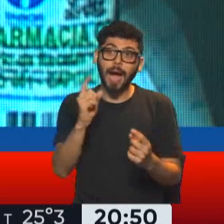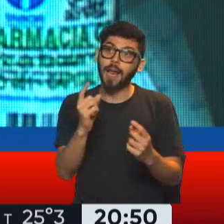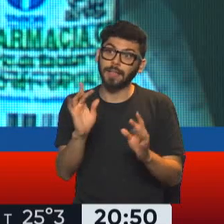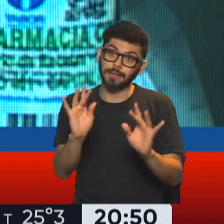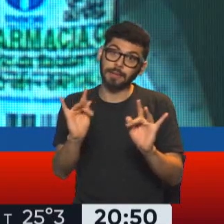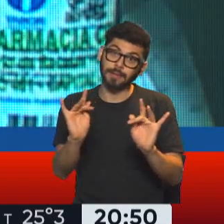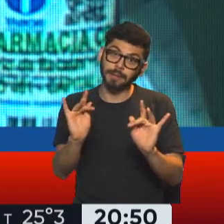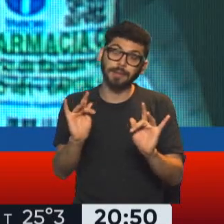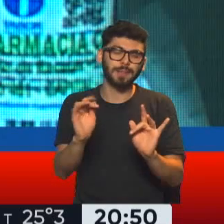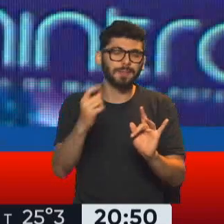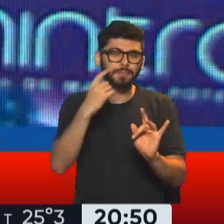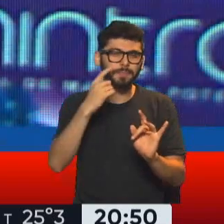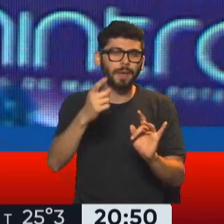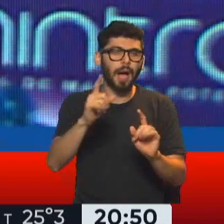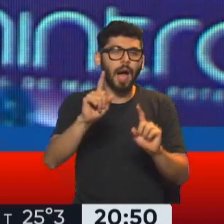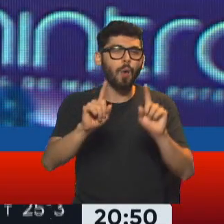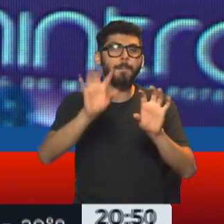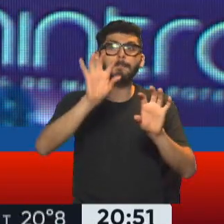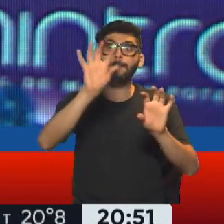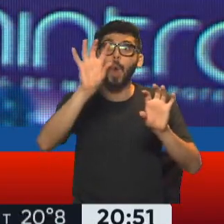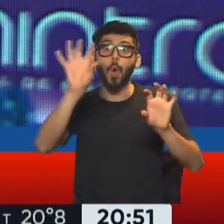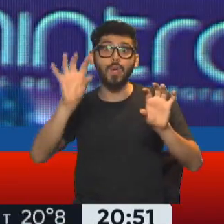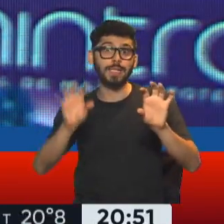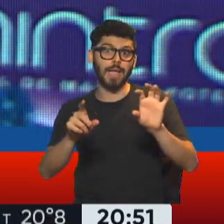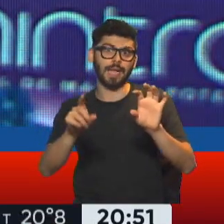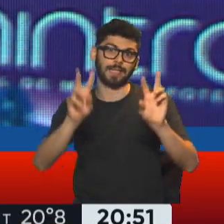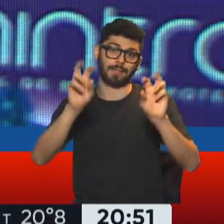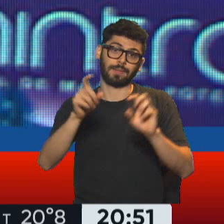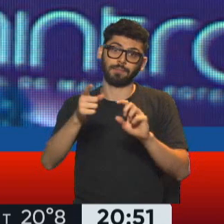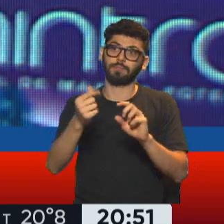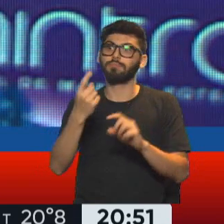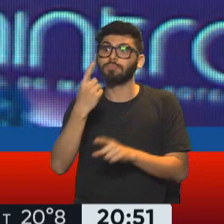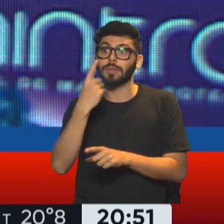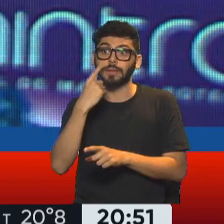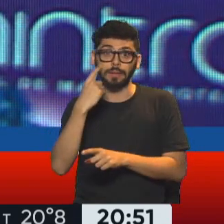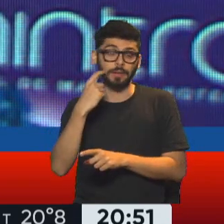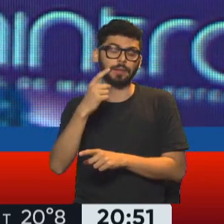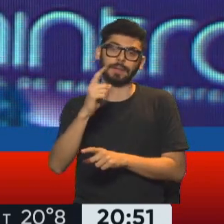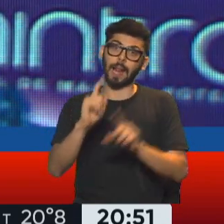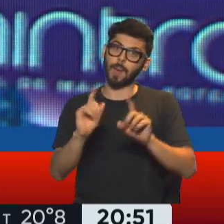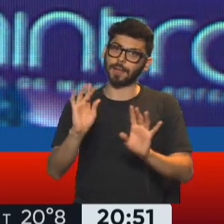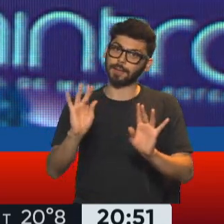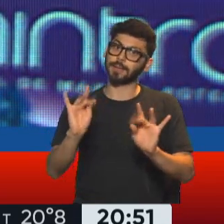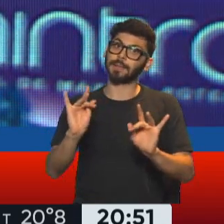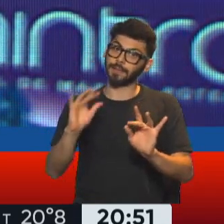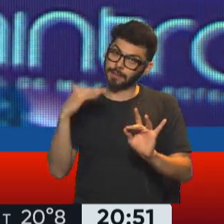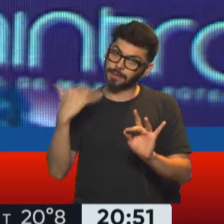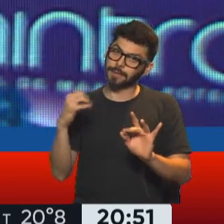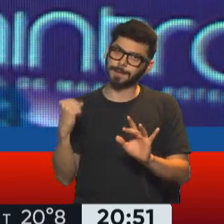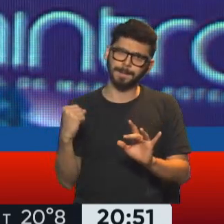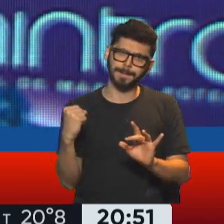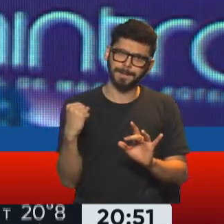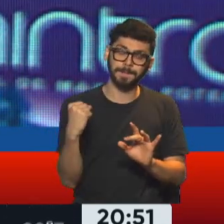nada si uno mira hacia algunas provincias con respecto a la incorporación, hay algunas dificultades y obviamente los